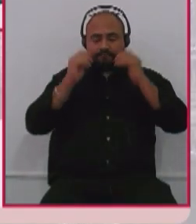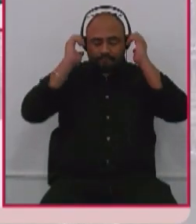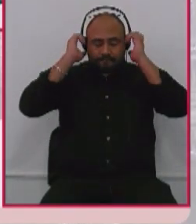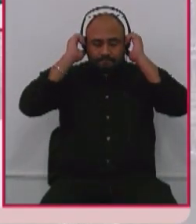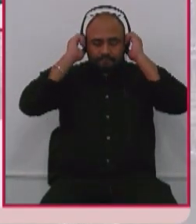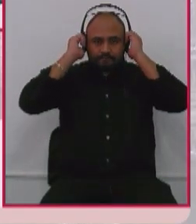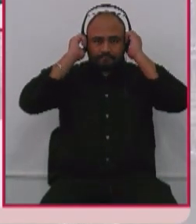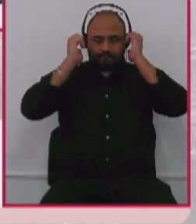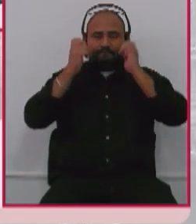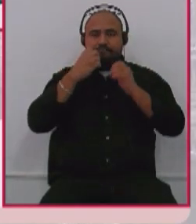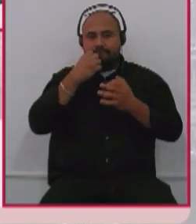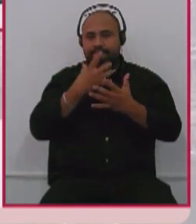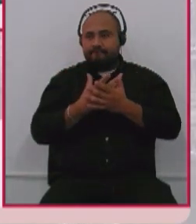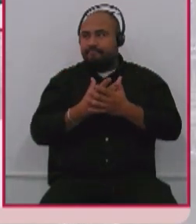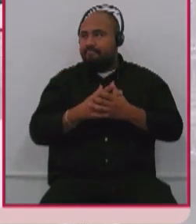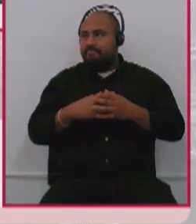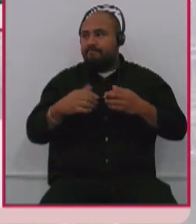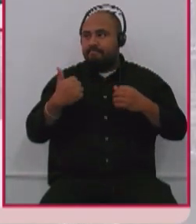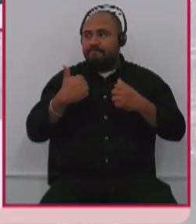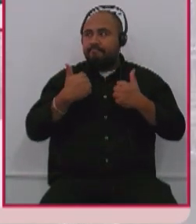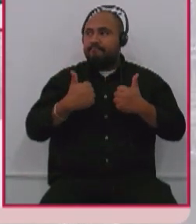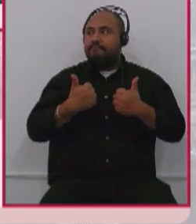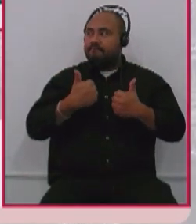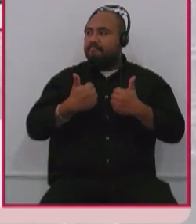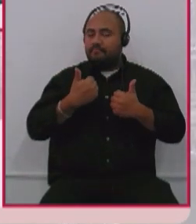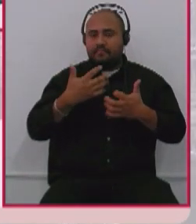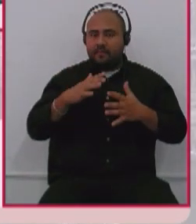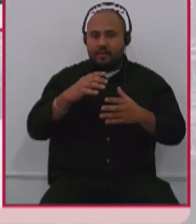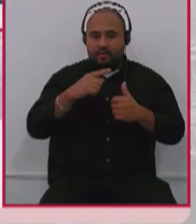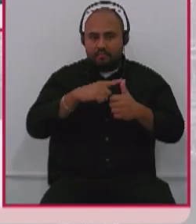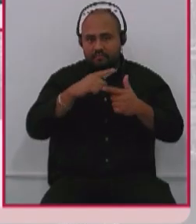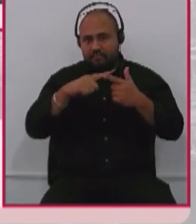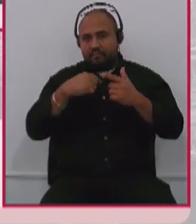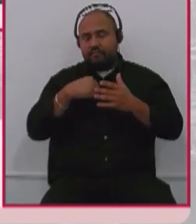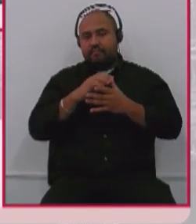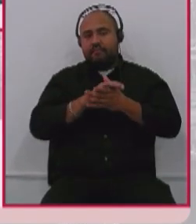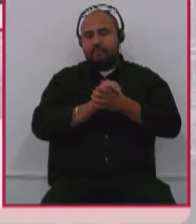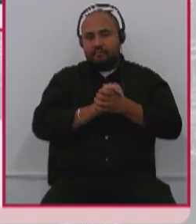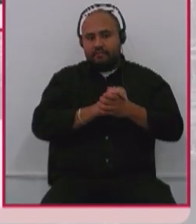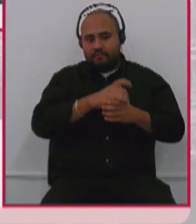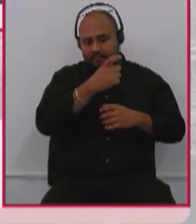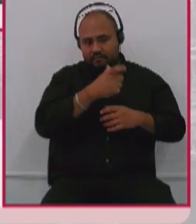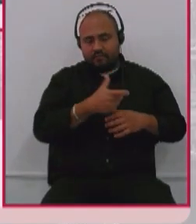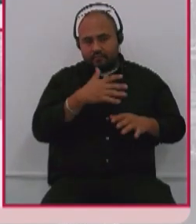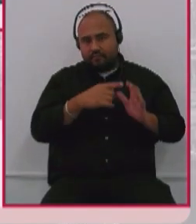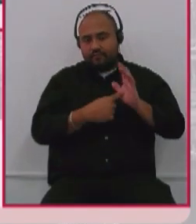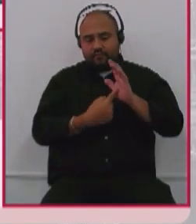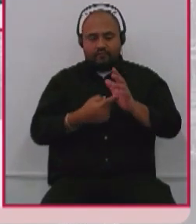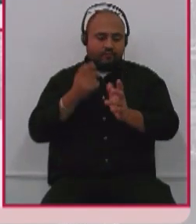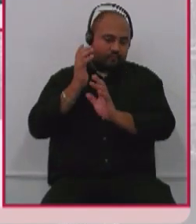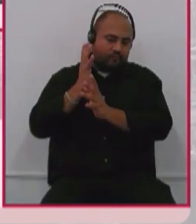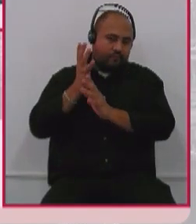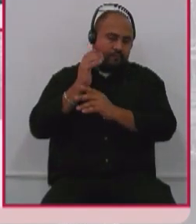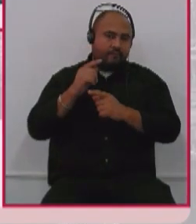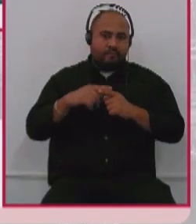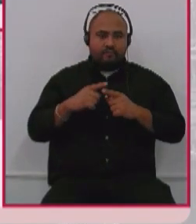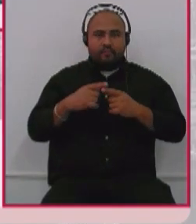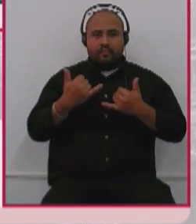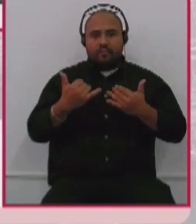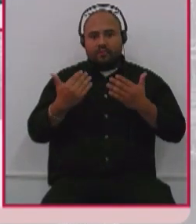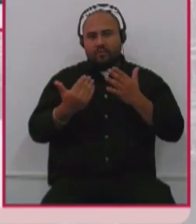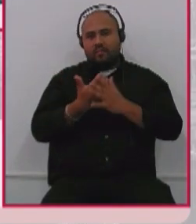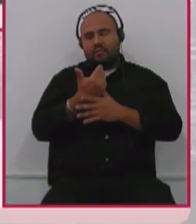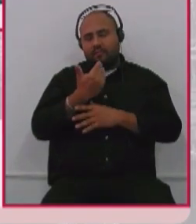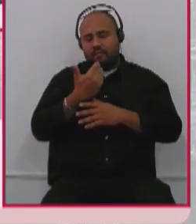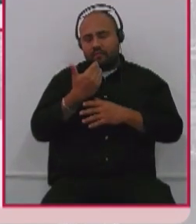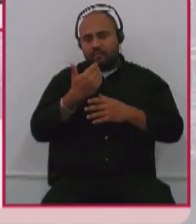Bueno, acá vamos a ver un poco cómo en un entorno de cambios geotécnicos empezamos a enfrentar algunos retos y